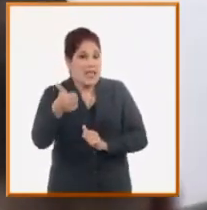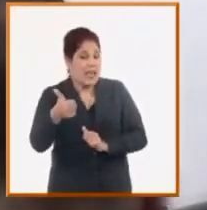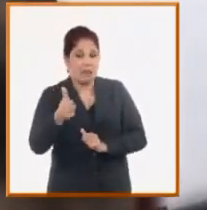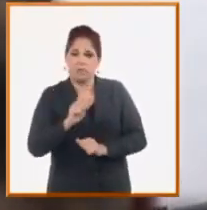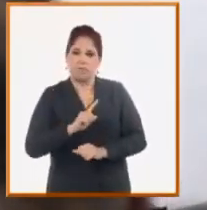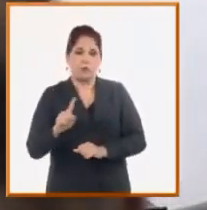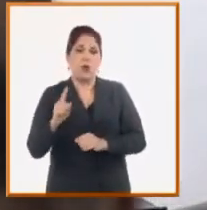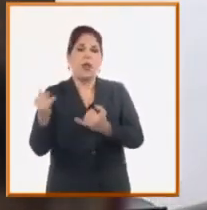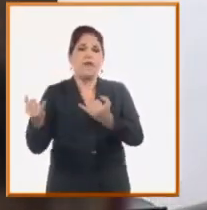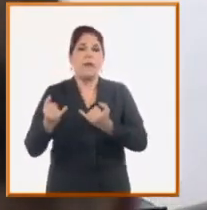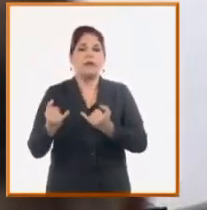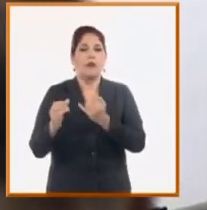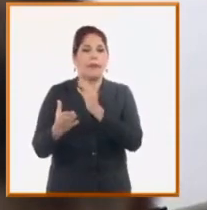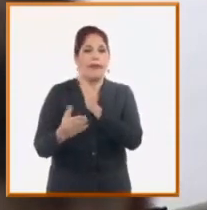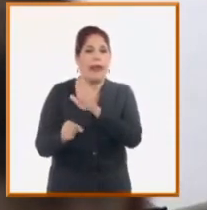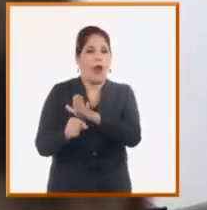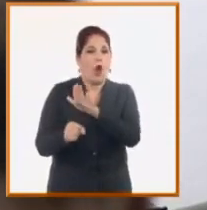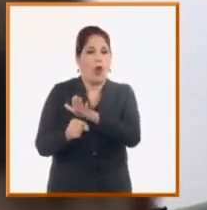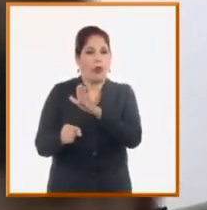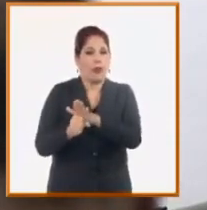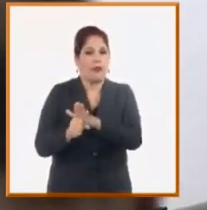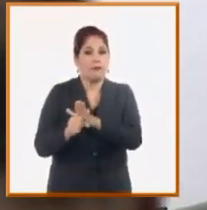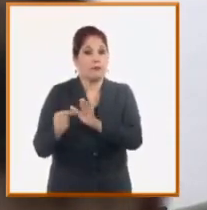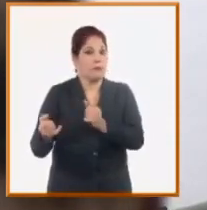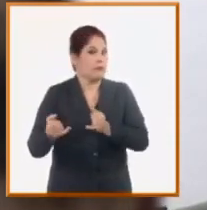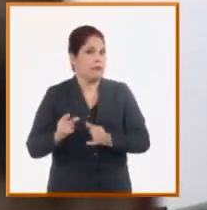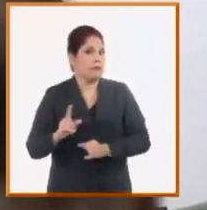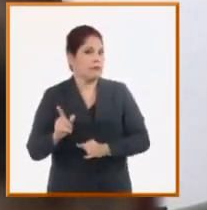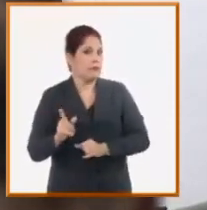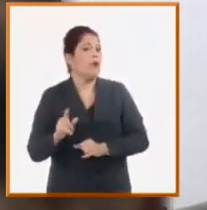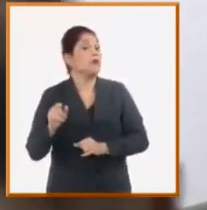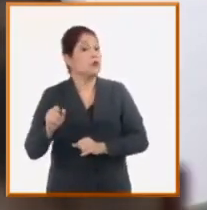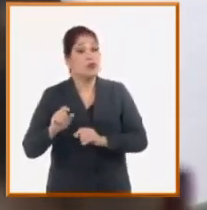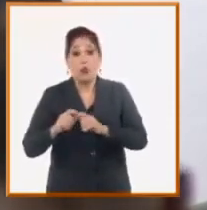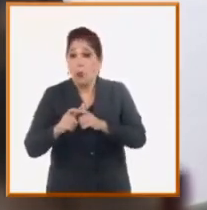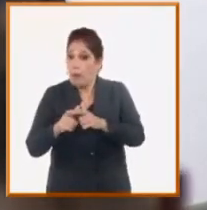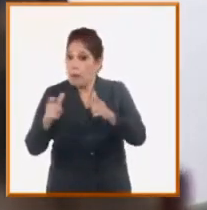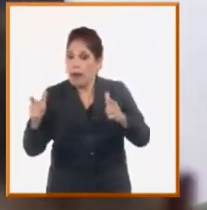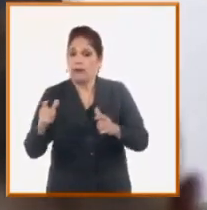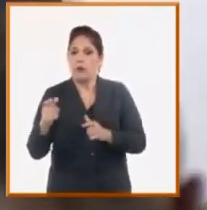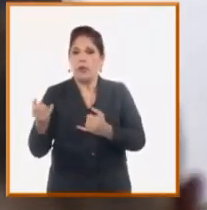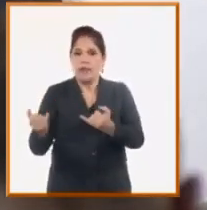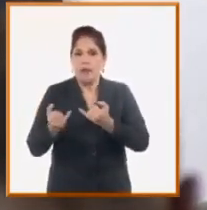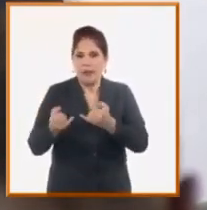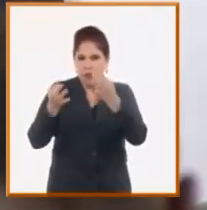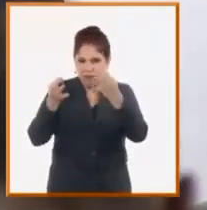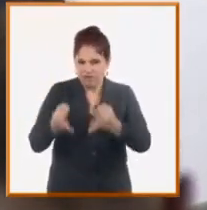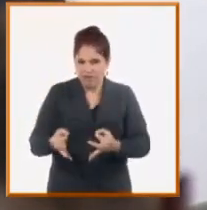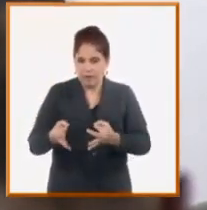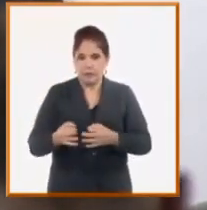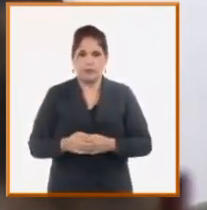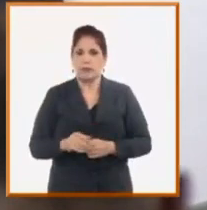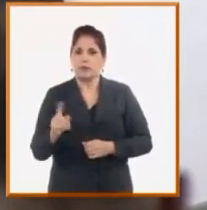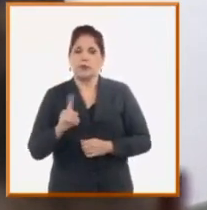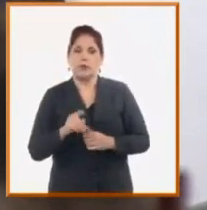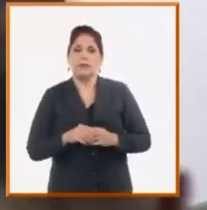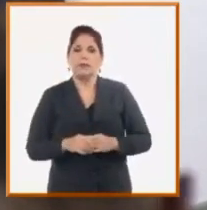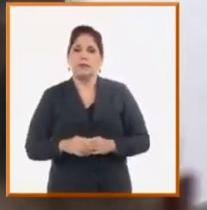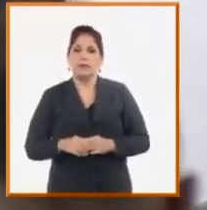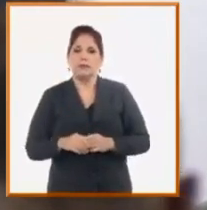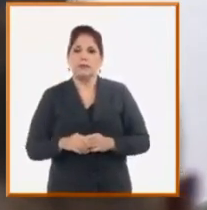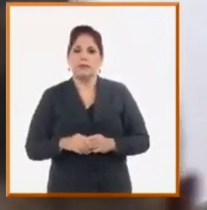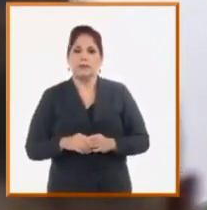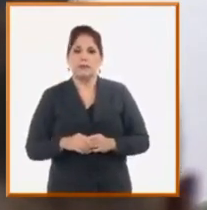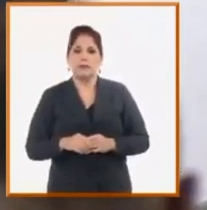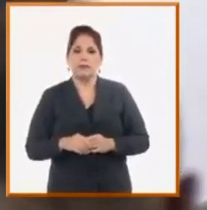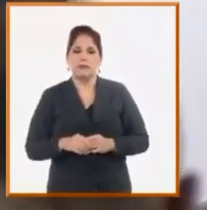la información a la ONEI como están obligadas todas las empresas. Cuando usted no informa a la ONEI, usted está creando las